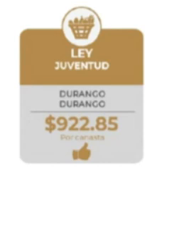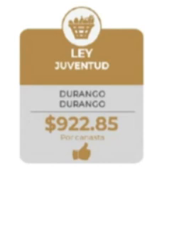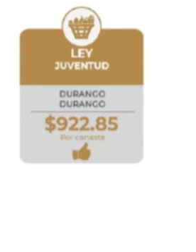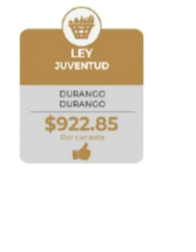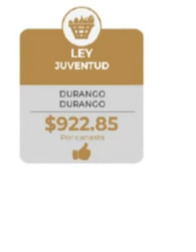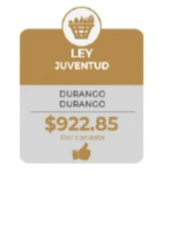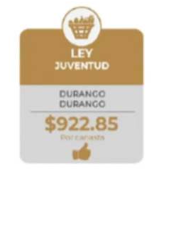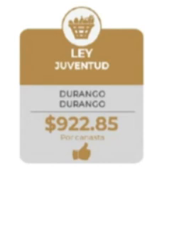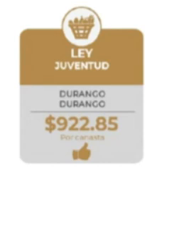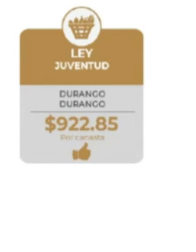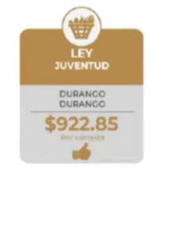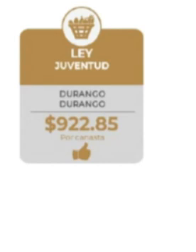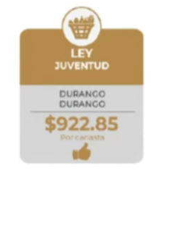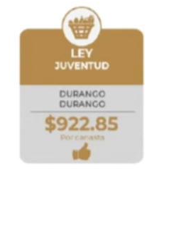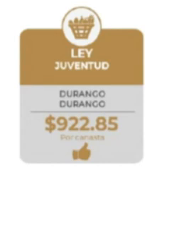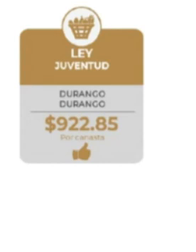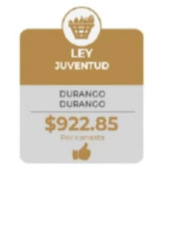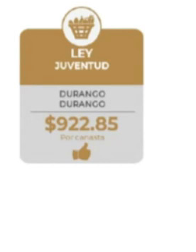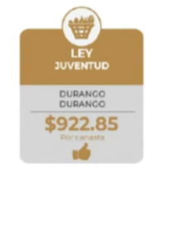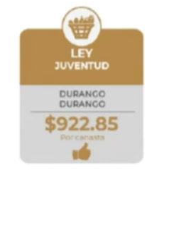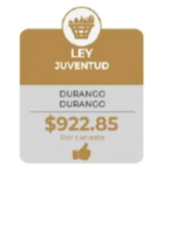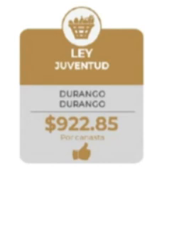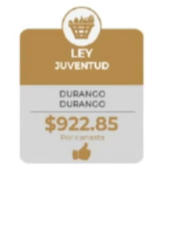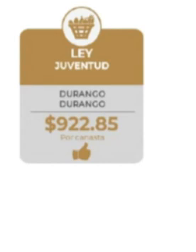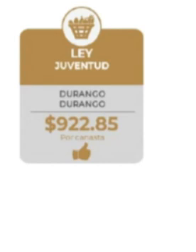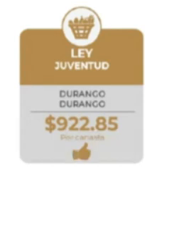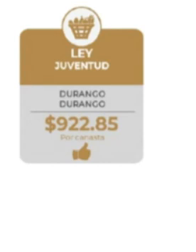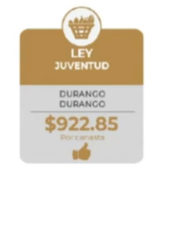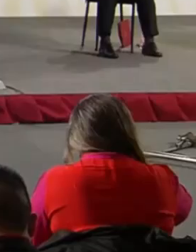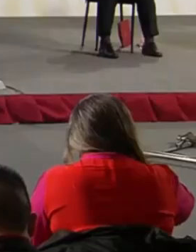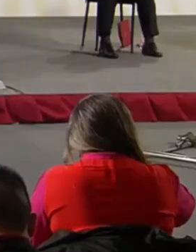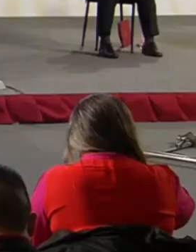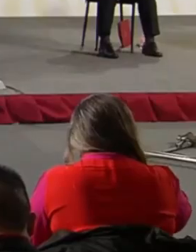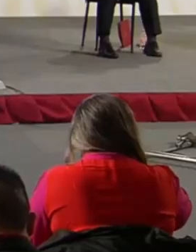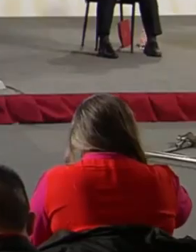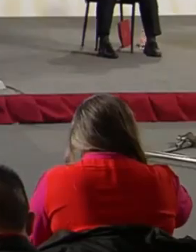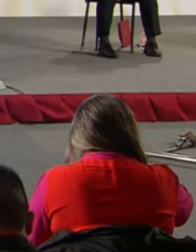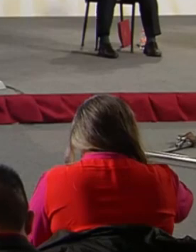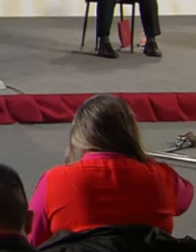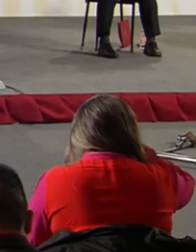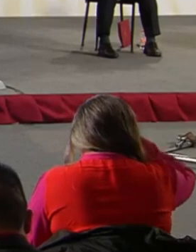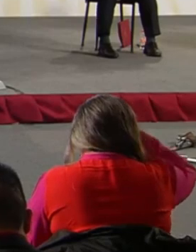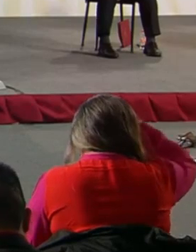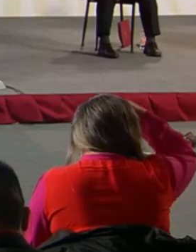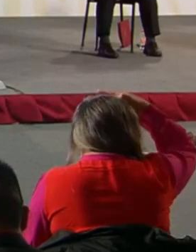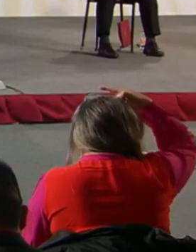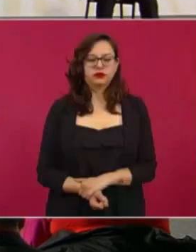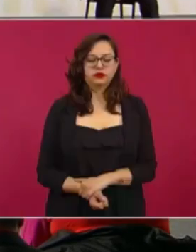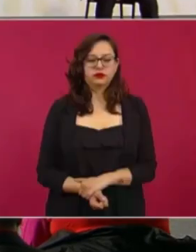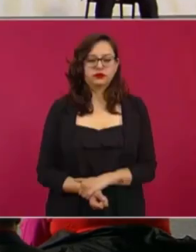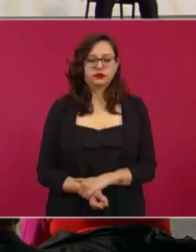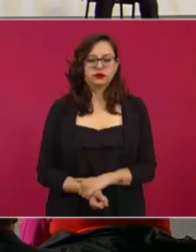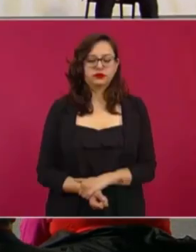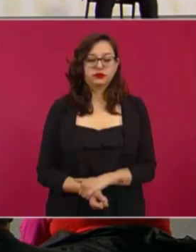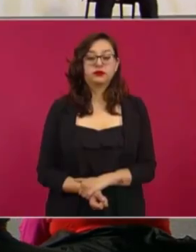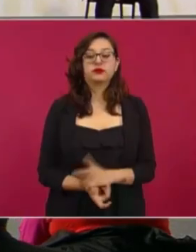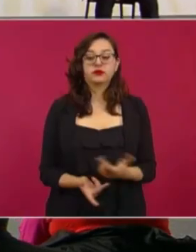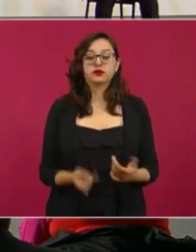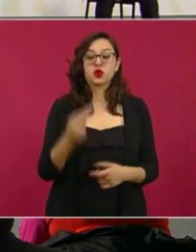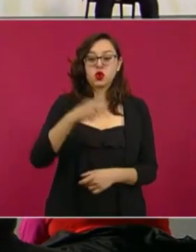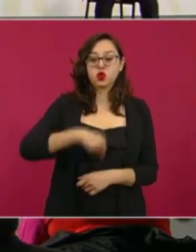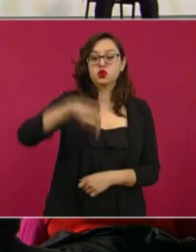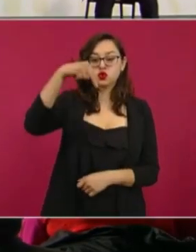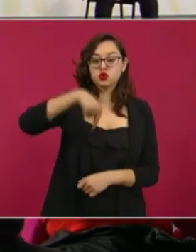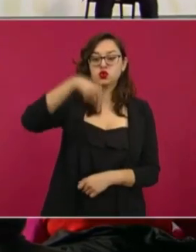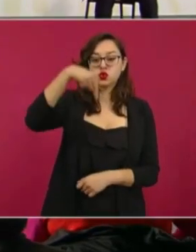922 pesos con 85 centavos, pero también hay opciones más económicas ahí mismo en San Luis Potosí. Y nos vamos a la zona norte